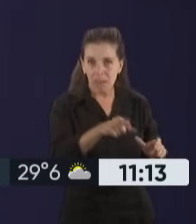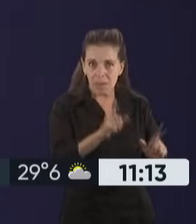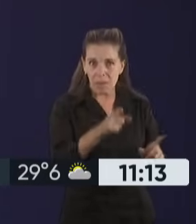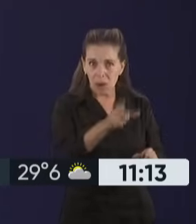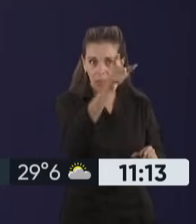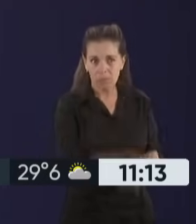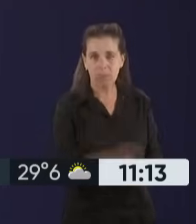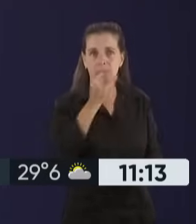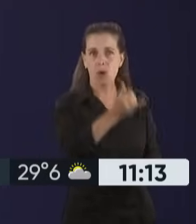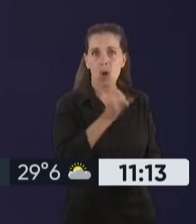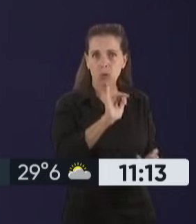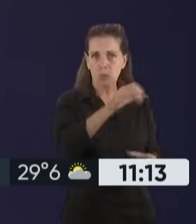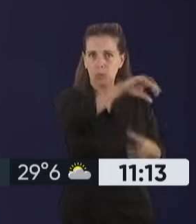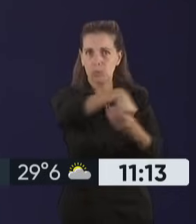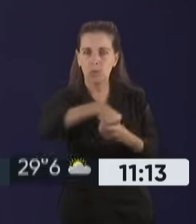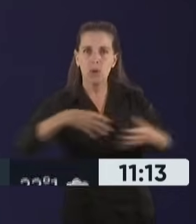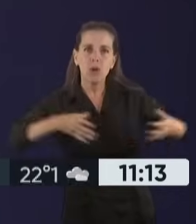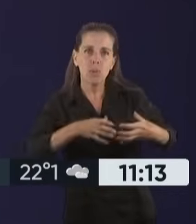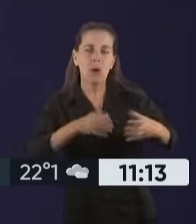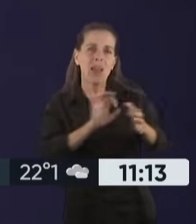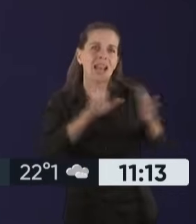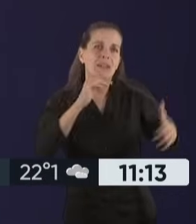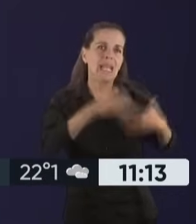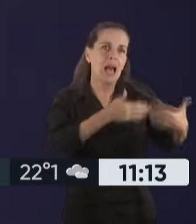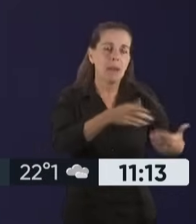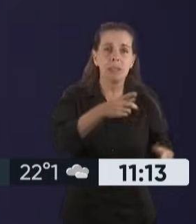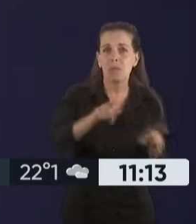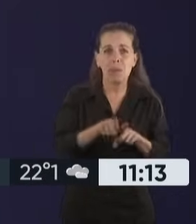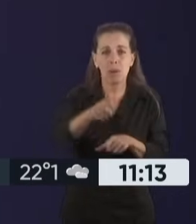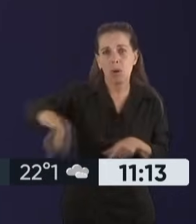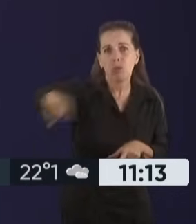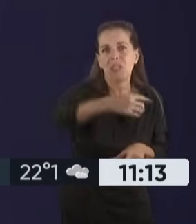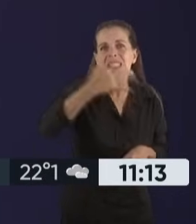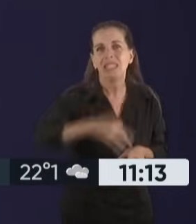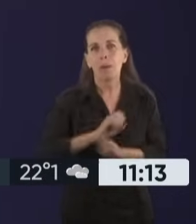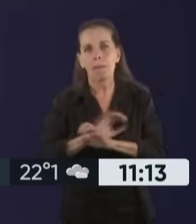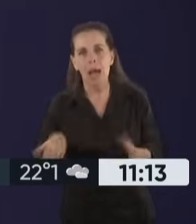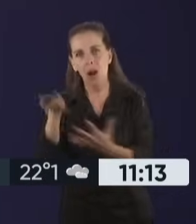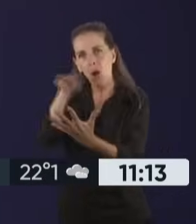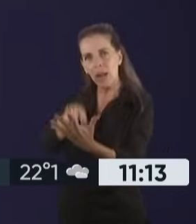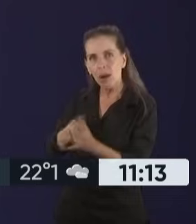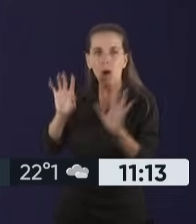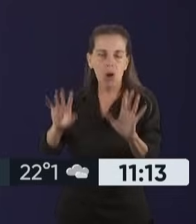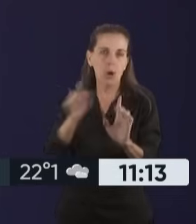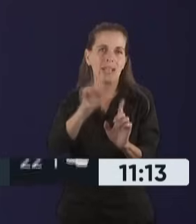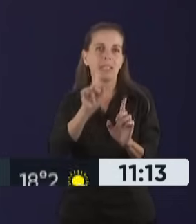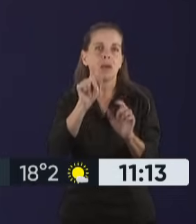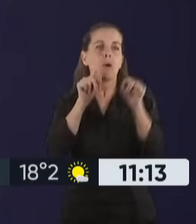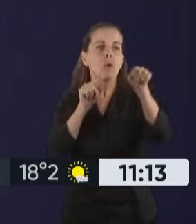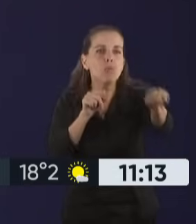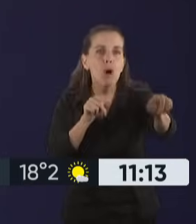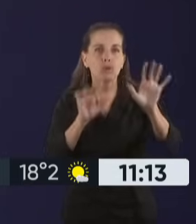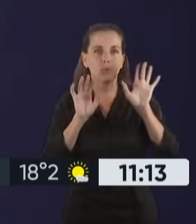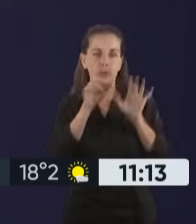y efectivamente, tal como ustedes interpretaron mal el comunicado, y ustedes, me refiero no necesariamente a vos, pero